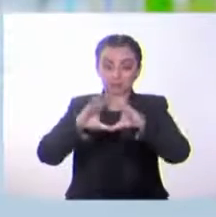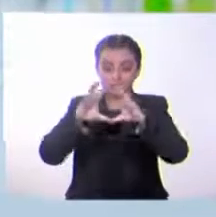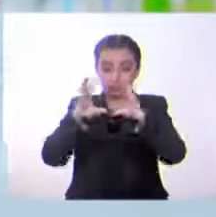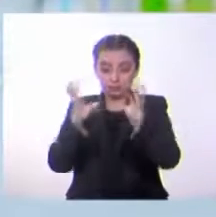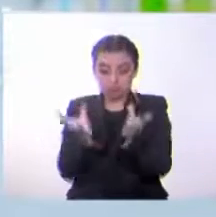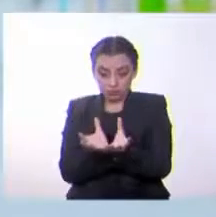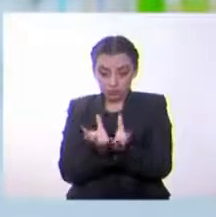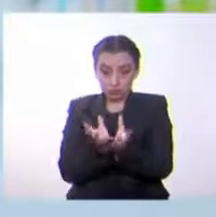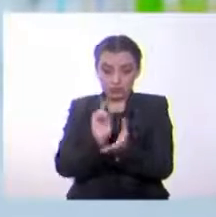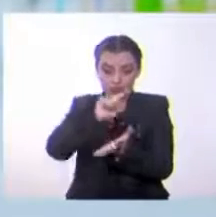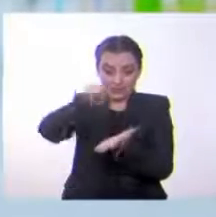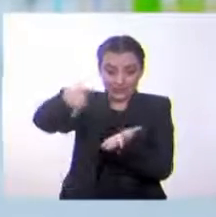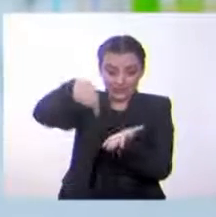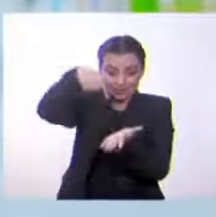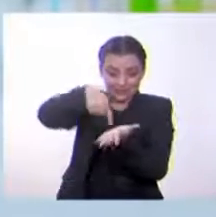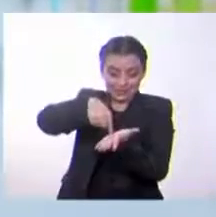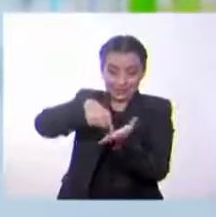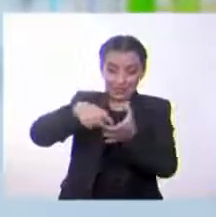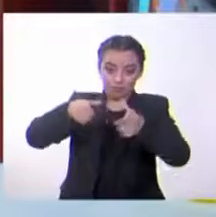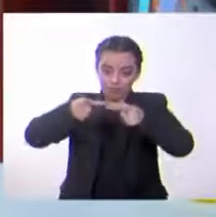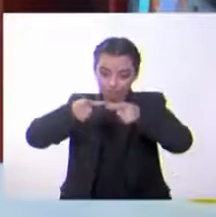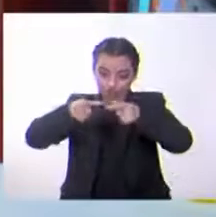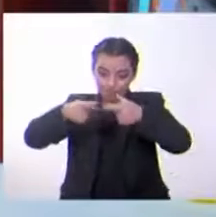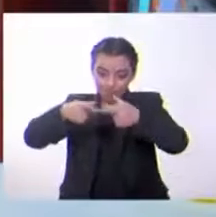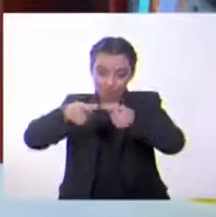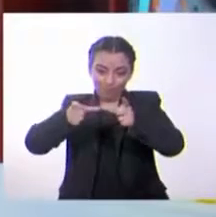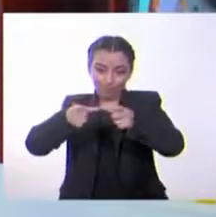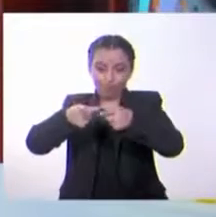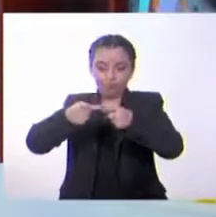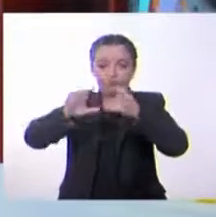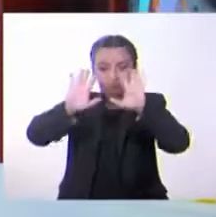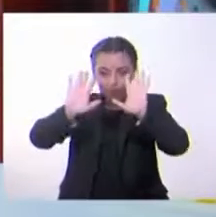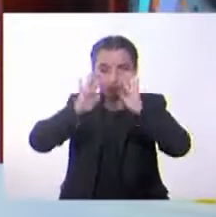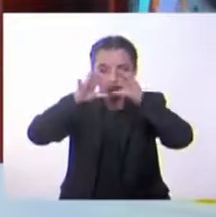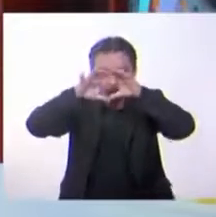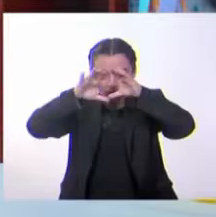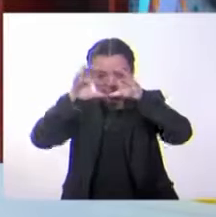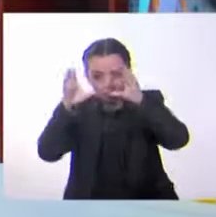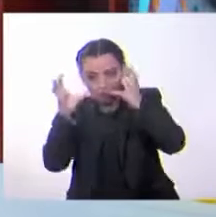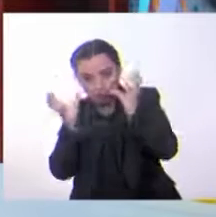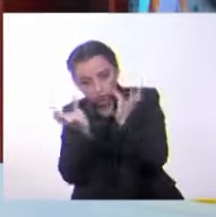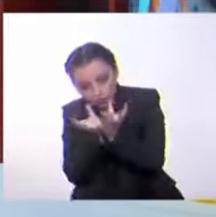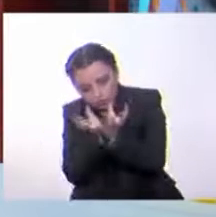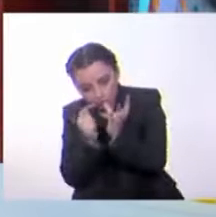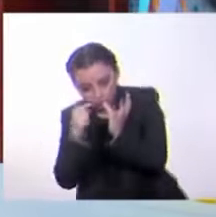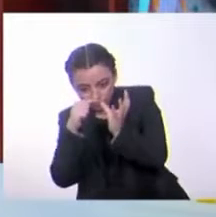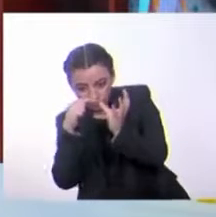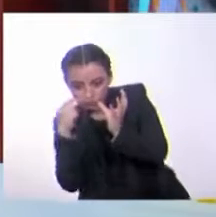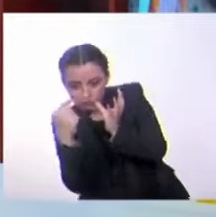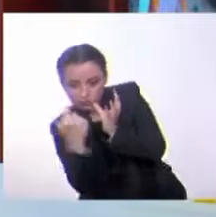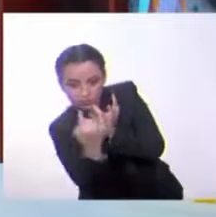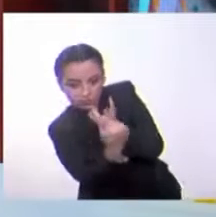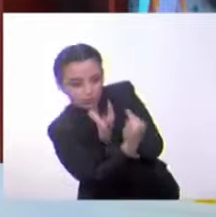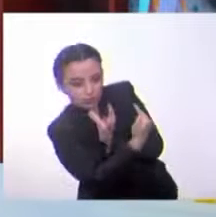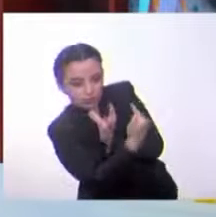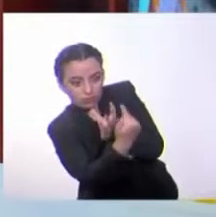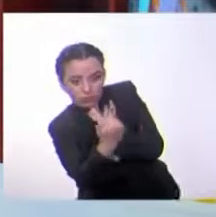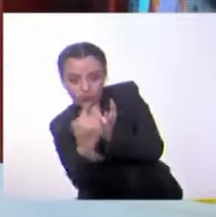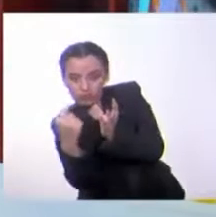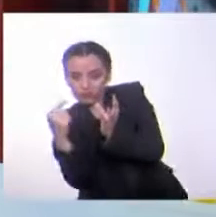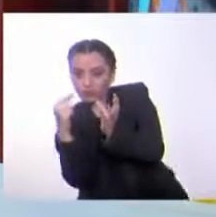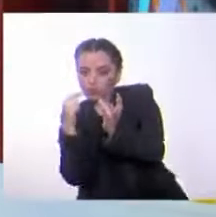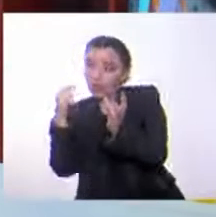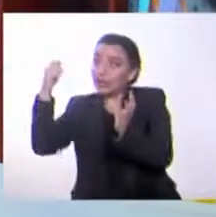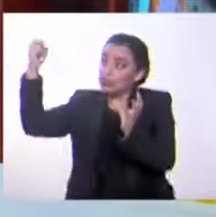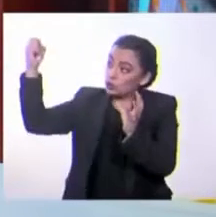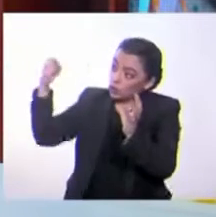del planeta es la que está recibiendo mayor cantidad de radiación solar. ¿Qué ocurre entonces? Lo